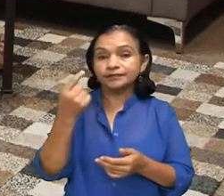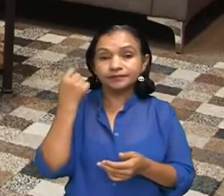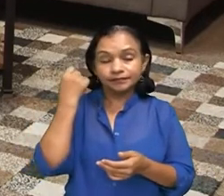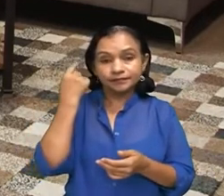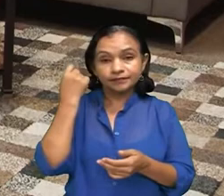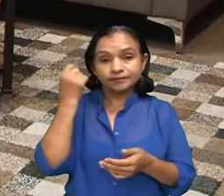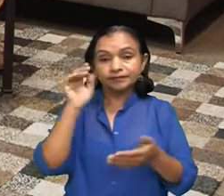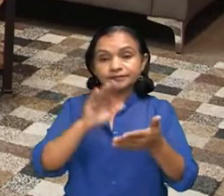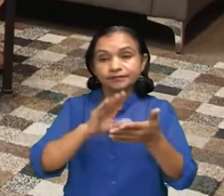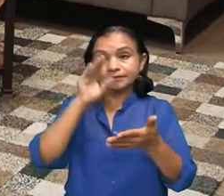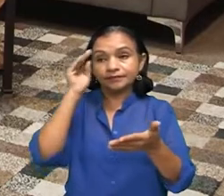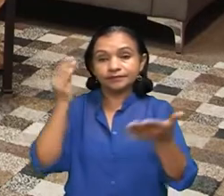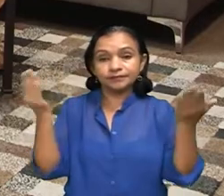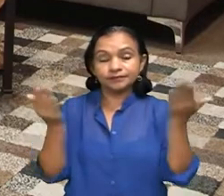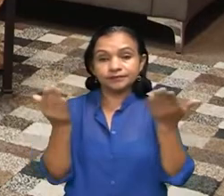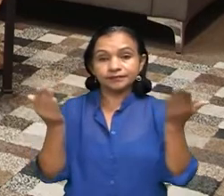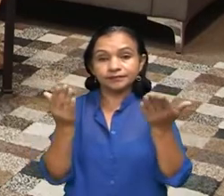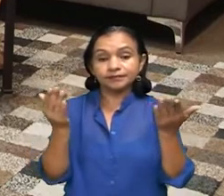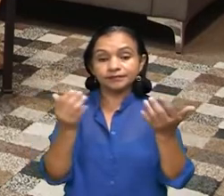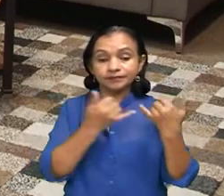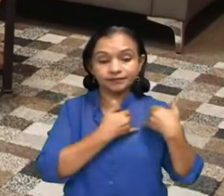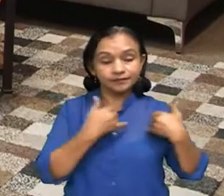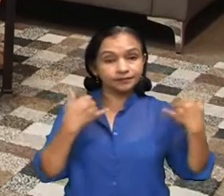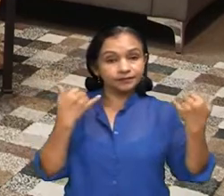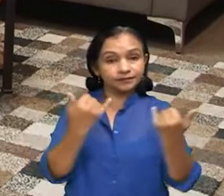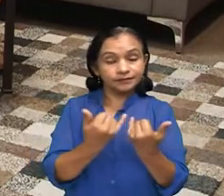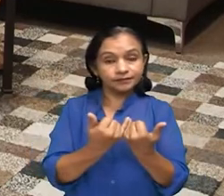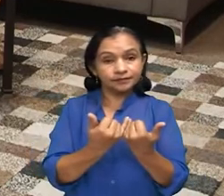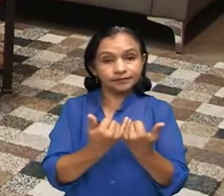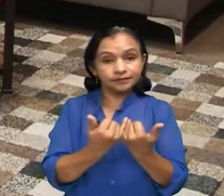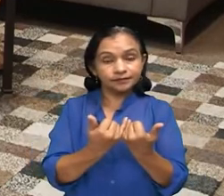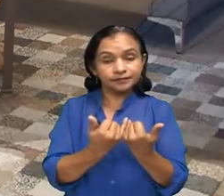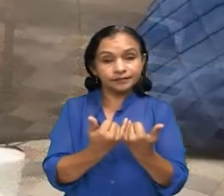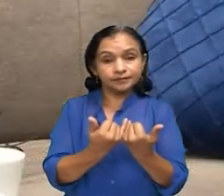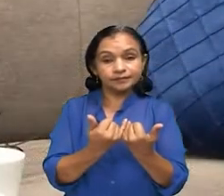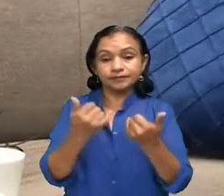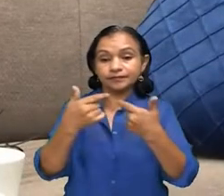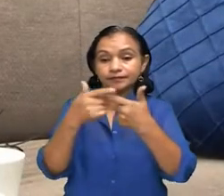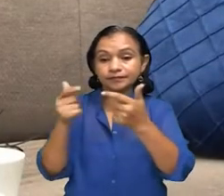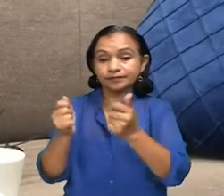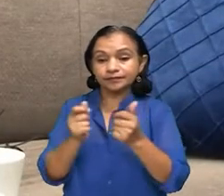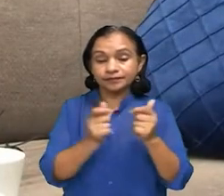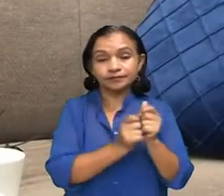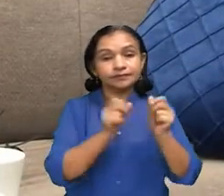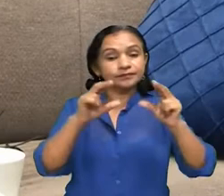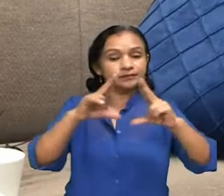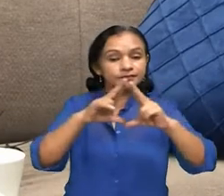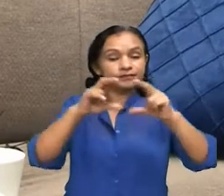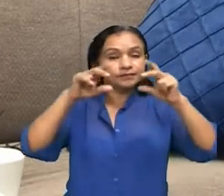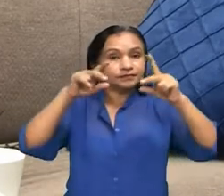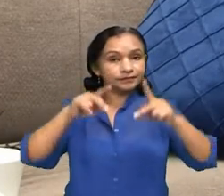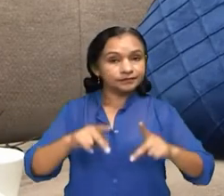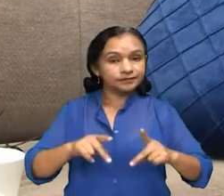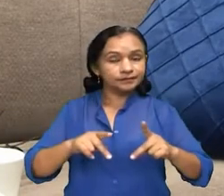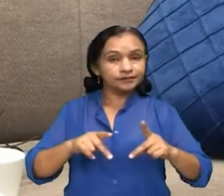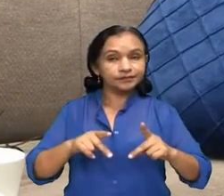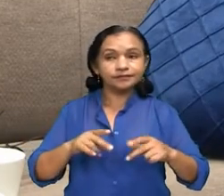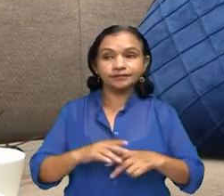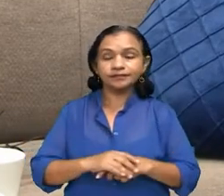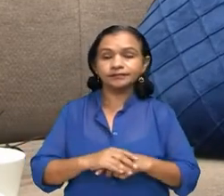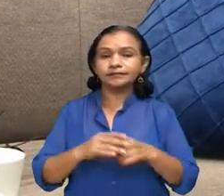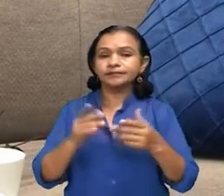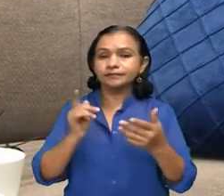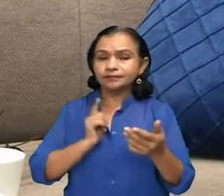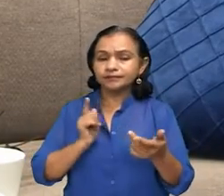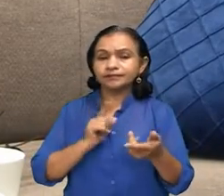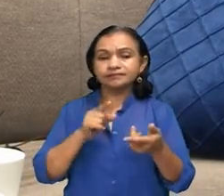comprendiendo desde no solo a nivel institucional como los equipos técnicos, sino sí, que también el nicaragüense, que tenemos que salir